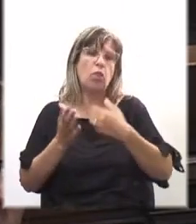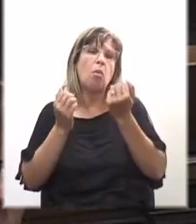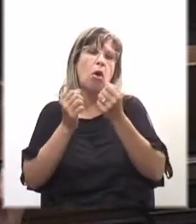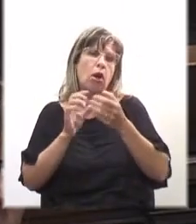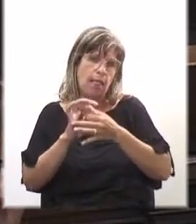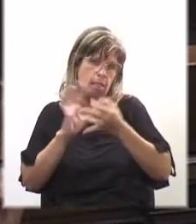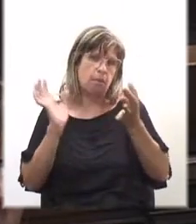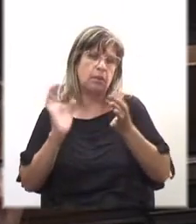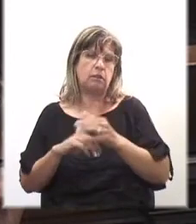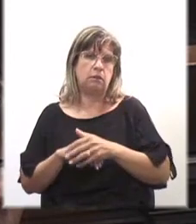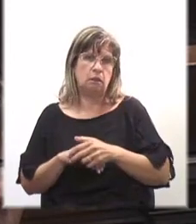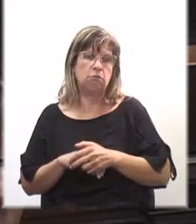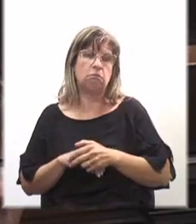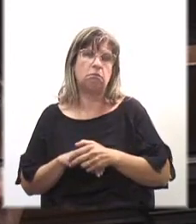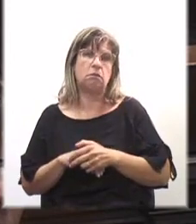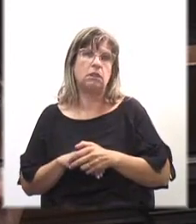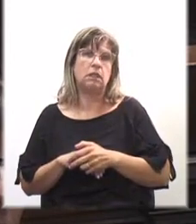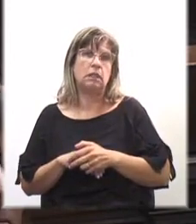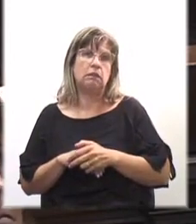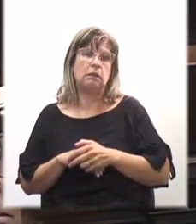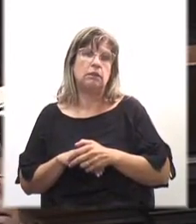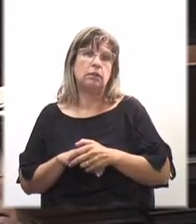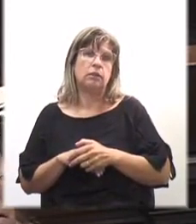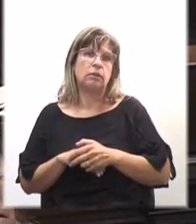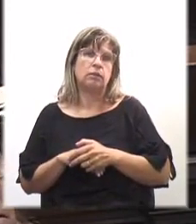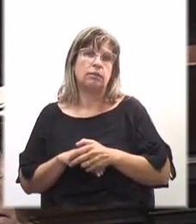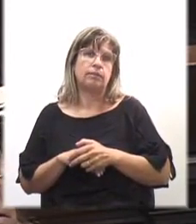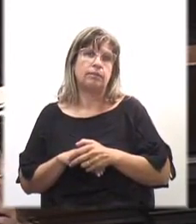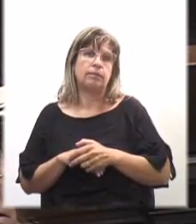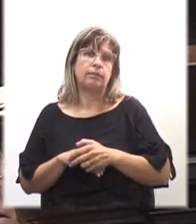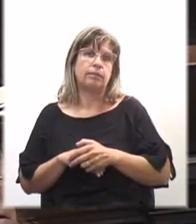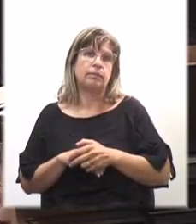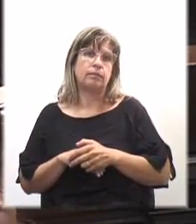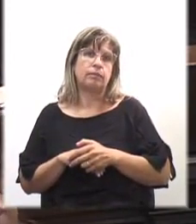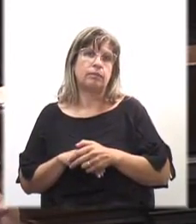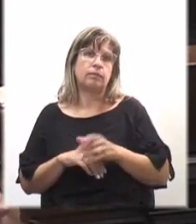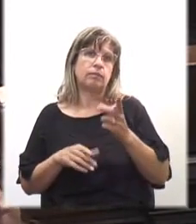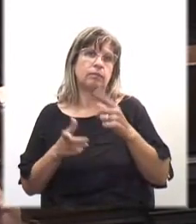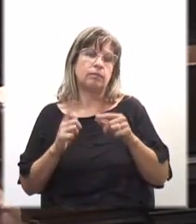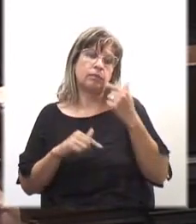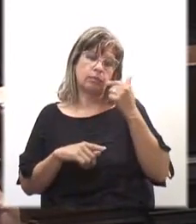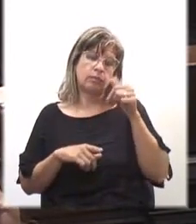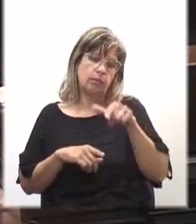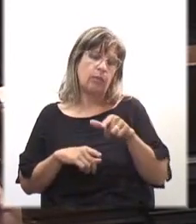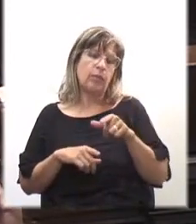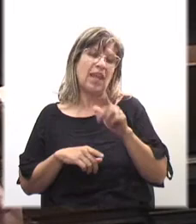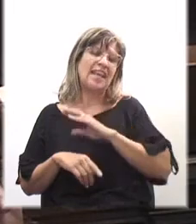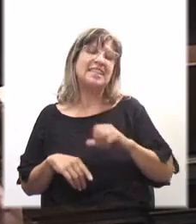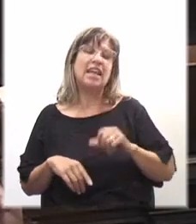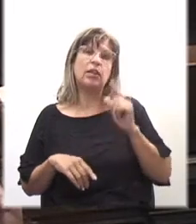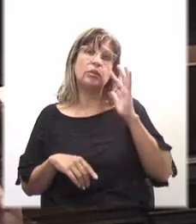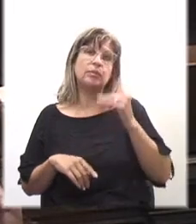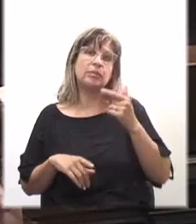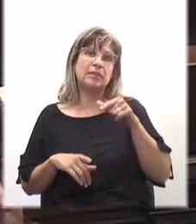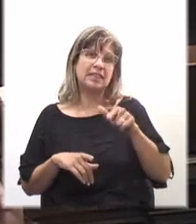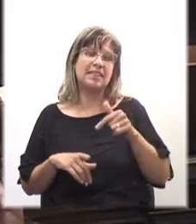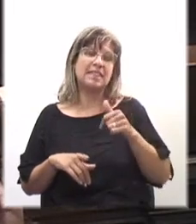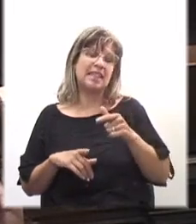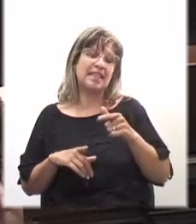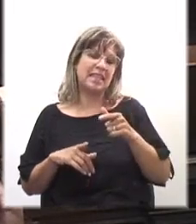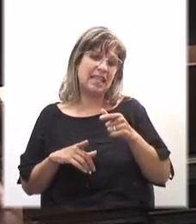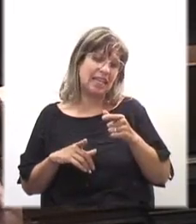Es decir, que el pueblo palestino, desde hace relativamente poco, Estado palestino, yo diría que desde que nació